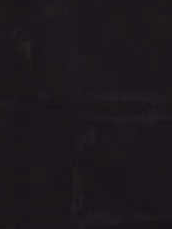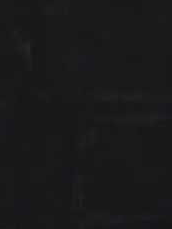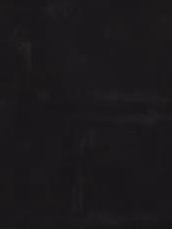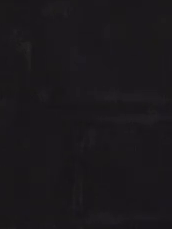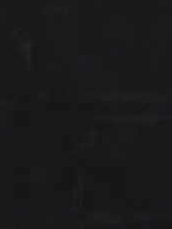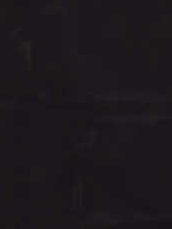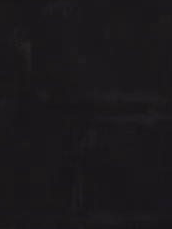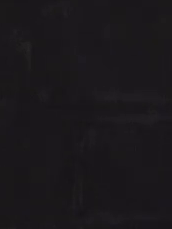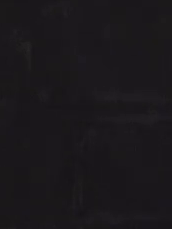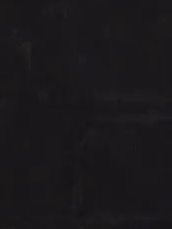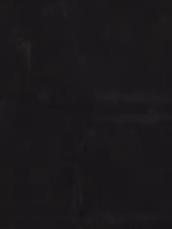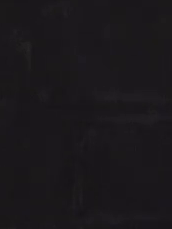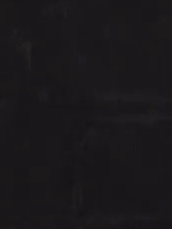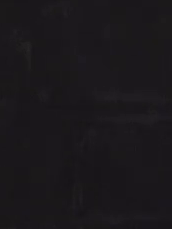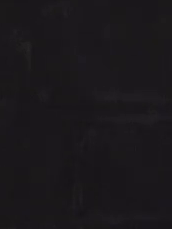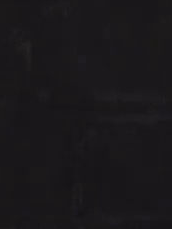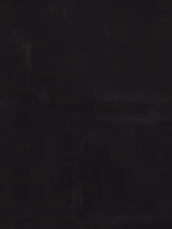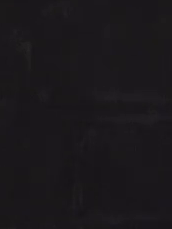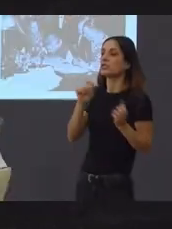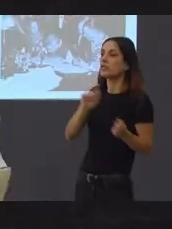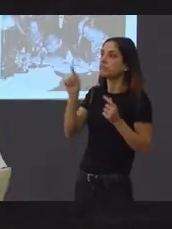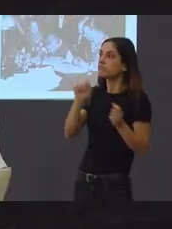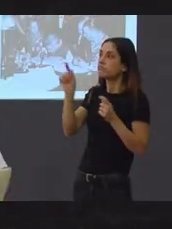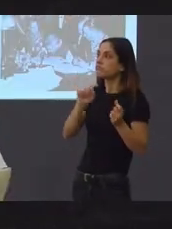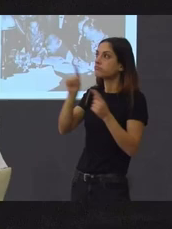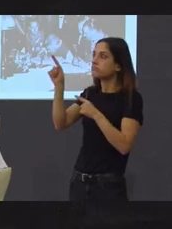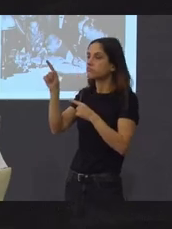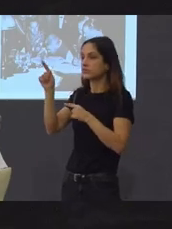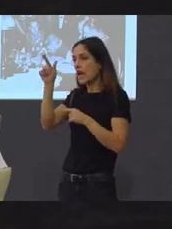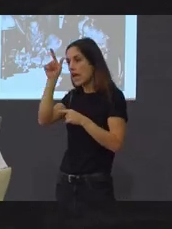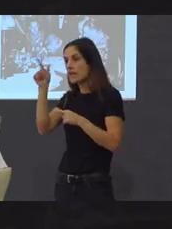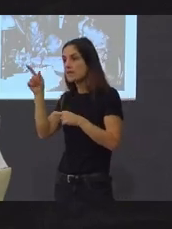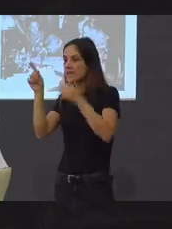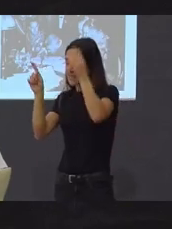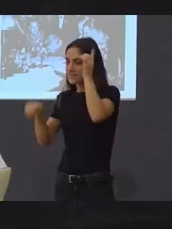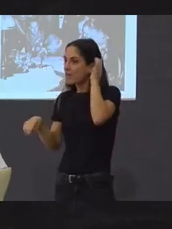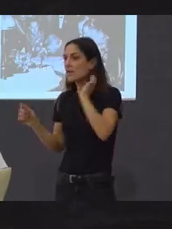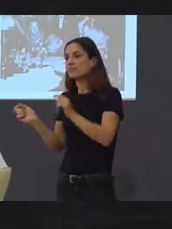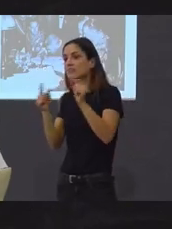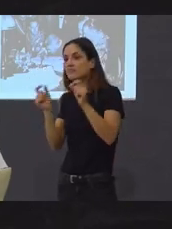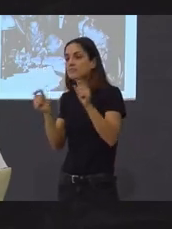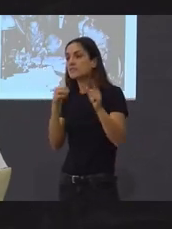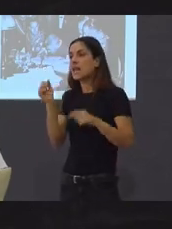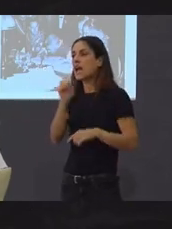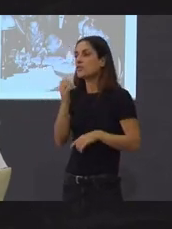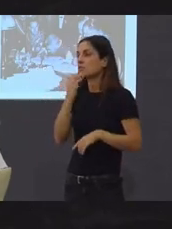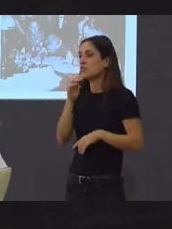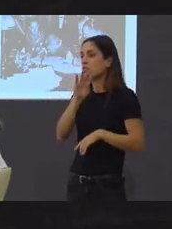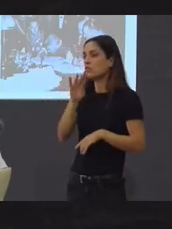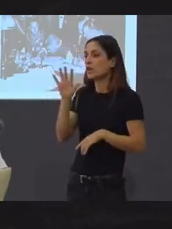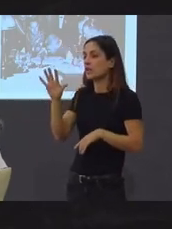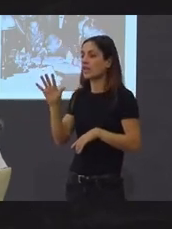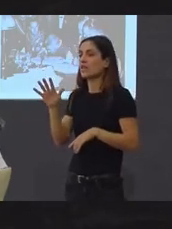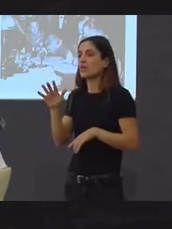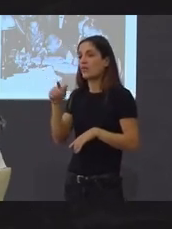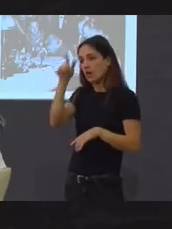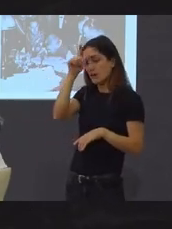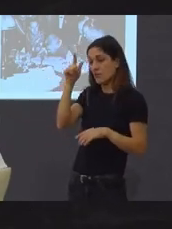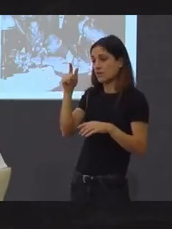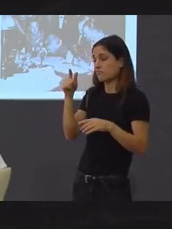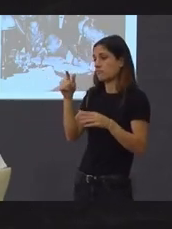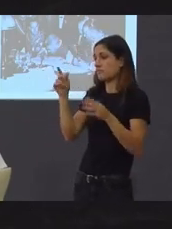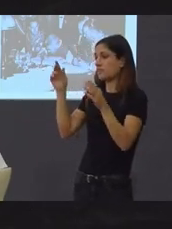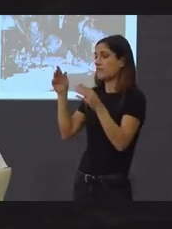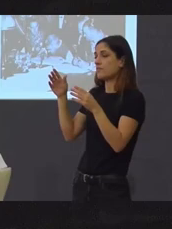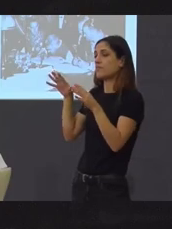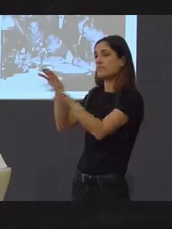é un relato que funciona nese sentido. Que ocurre? Que cando cae o fascismo no ano 45, cando Italia e Alemania son derrotadas, claro, ese relato convirtese no